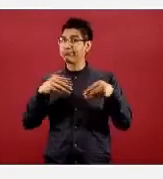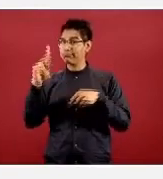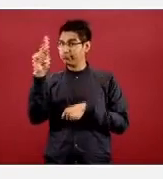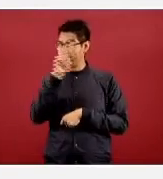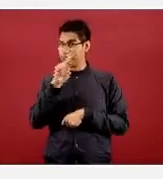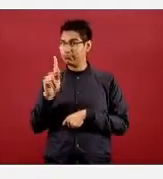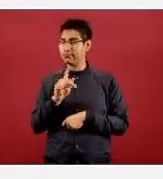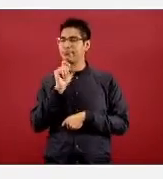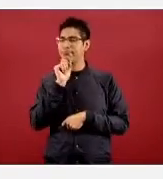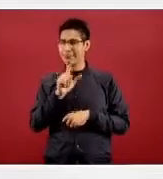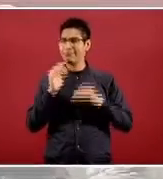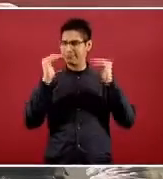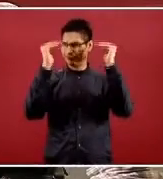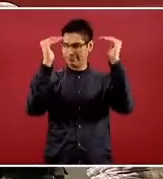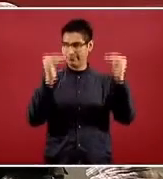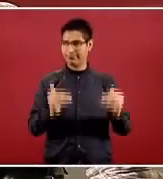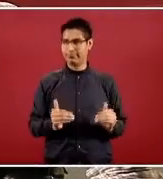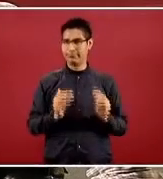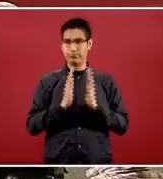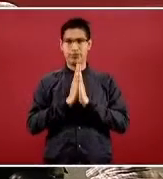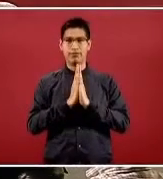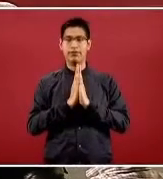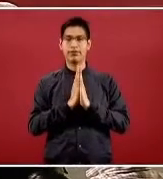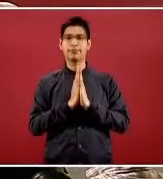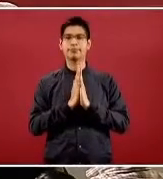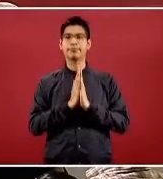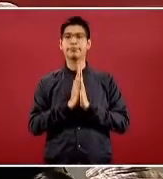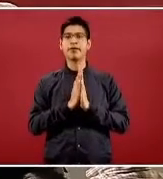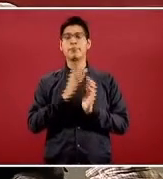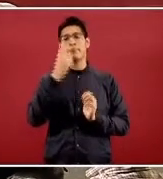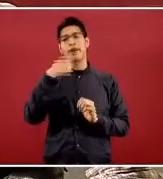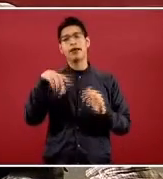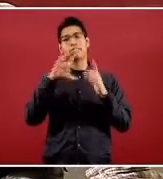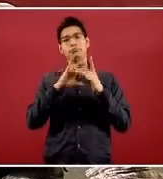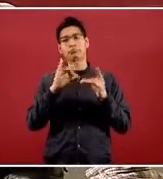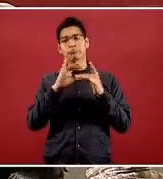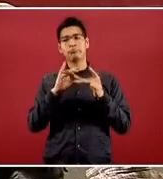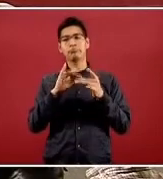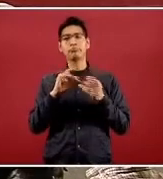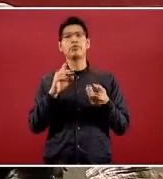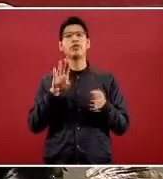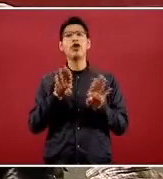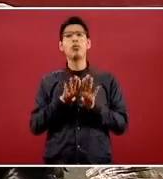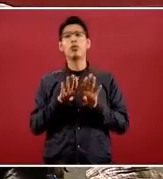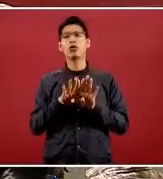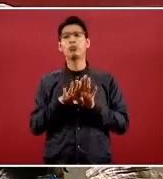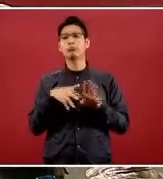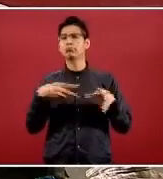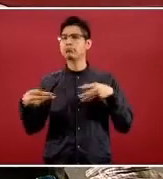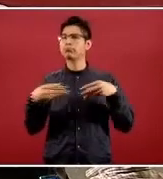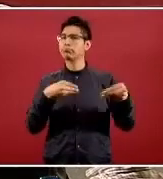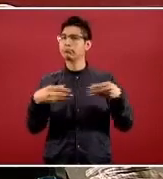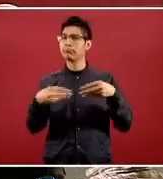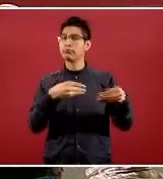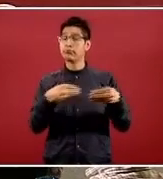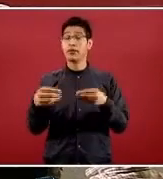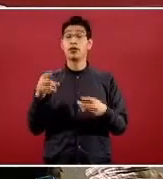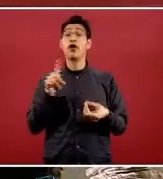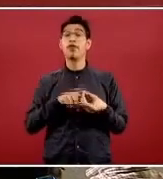también en la siguiente diapositiva, donde tenemos la distribución precisamente de esta carga de enfermedad